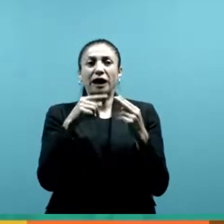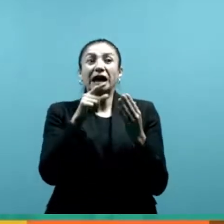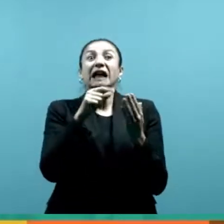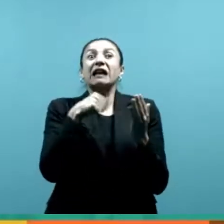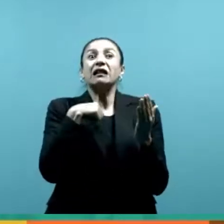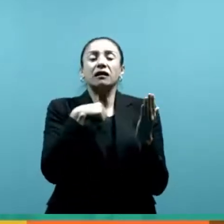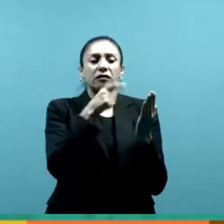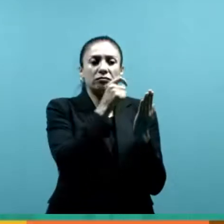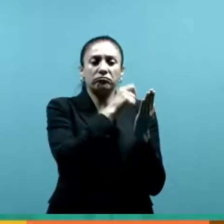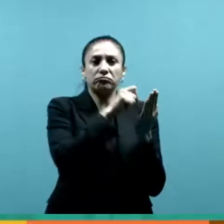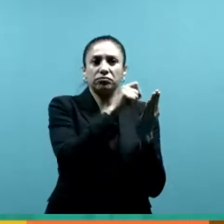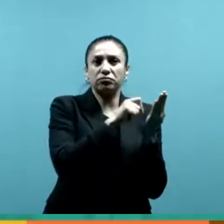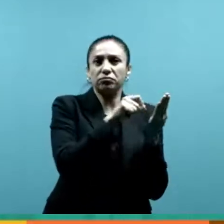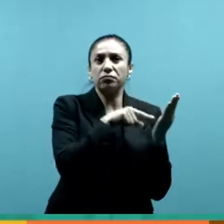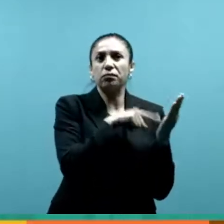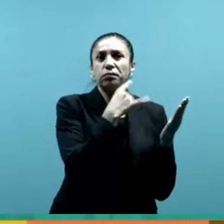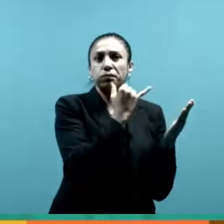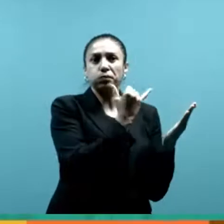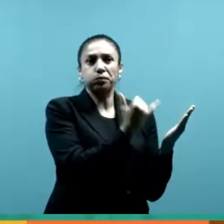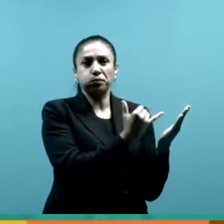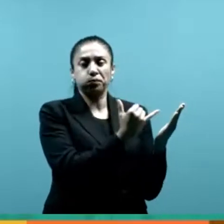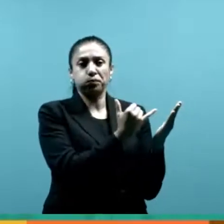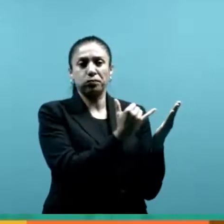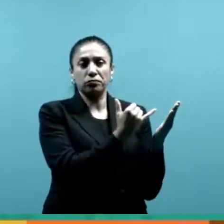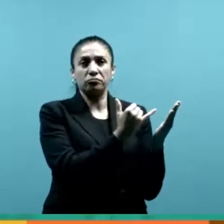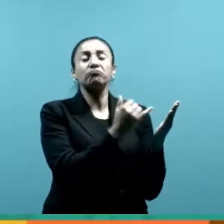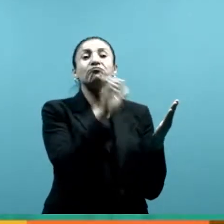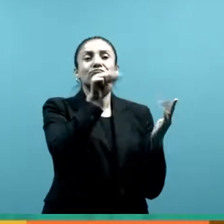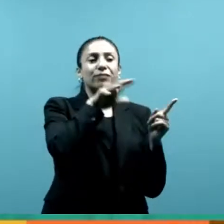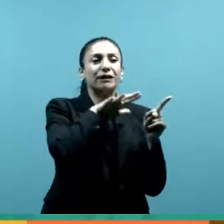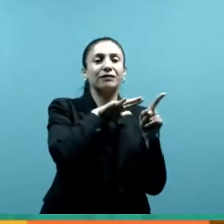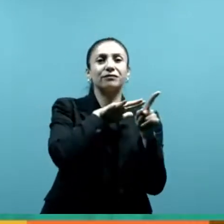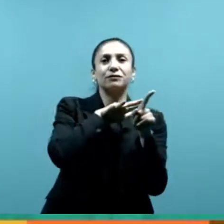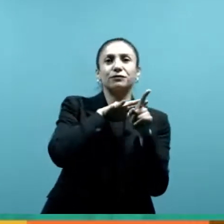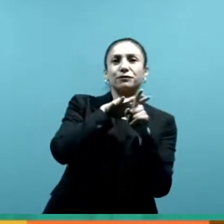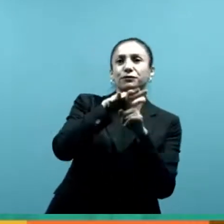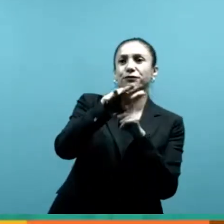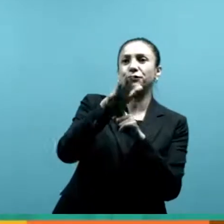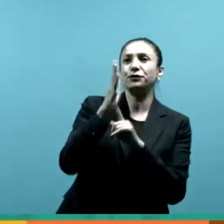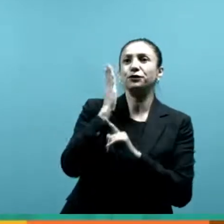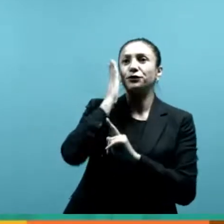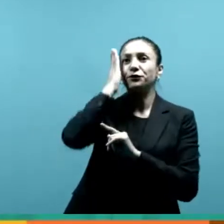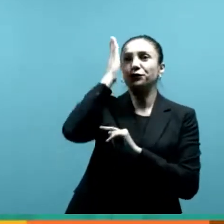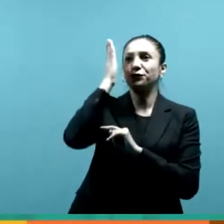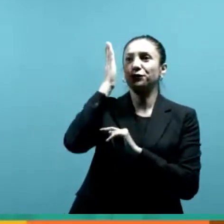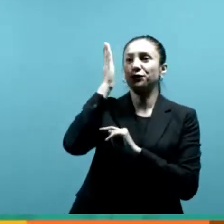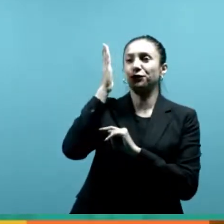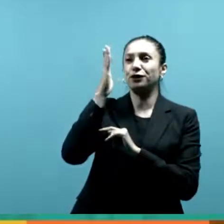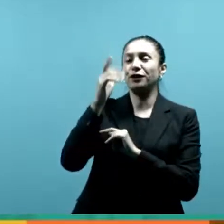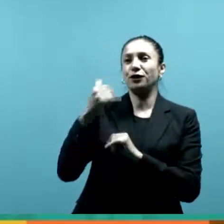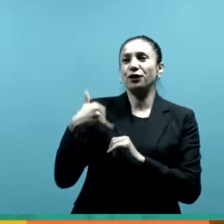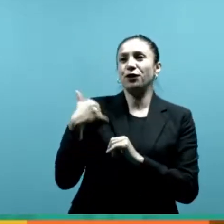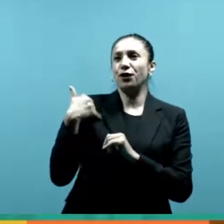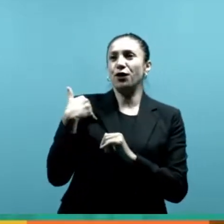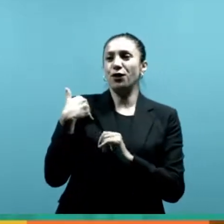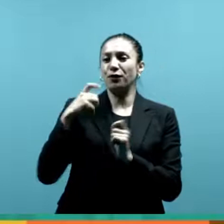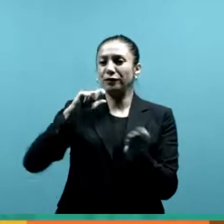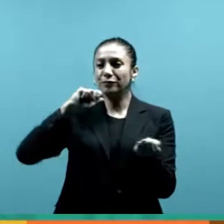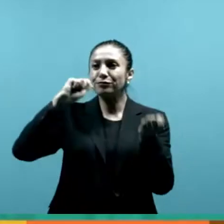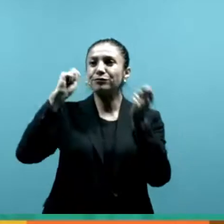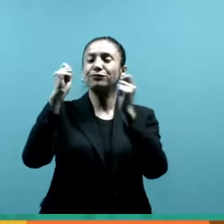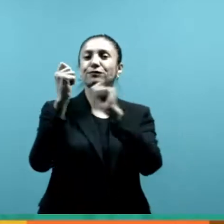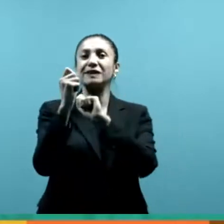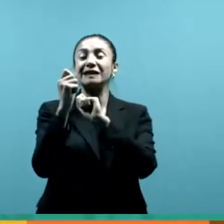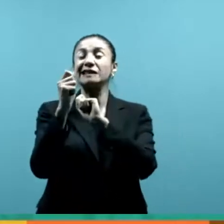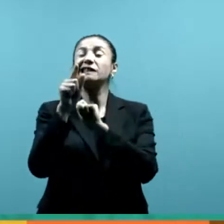de esta manera podemos influenciar hoy a las futuras generaciones de mañana. Lo que ha sido